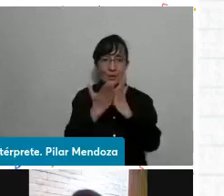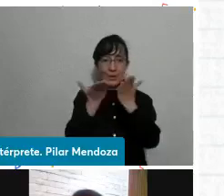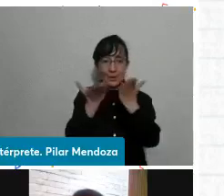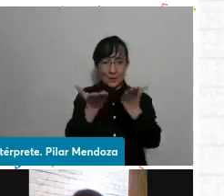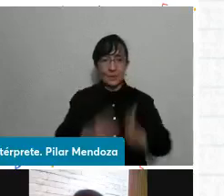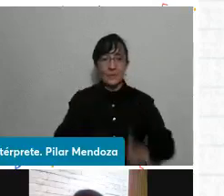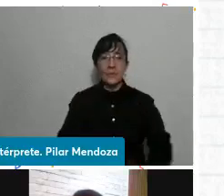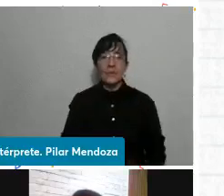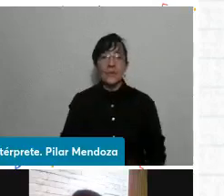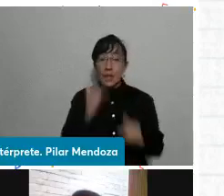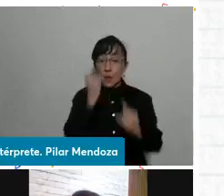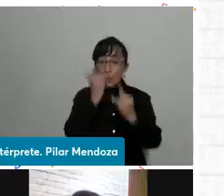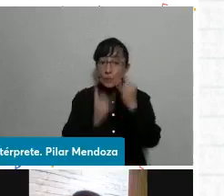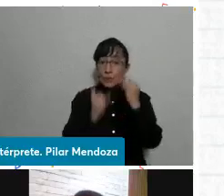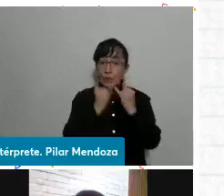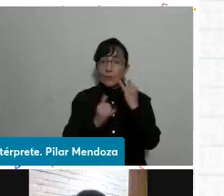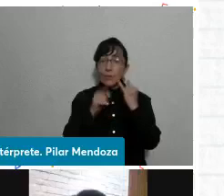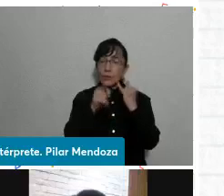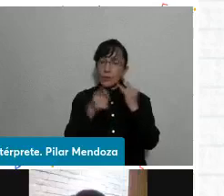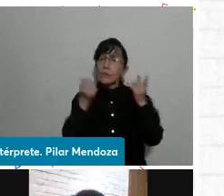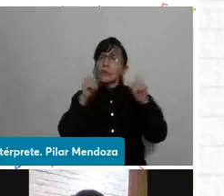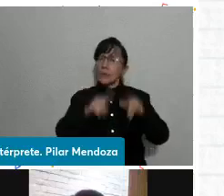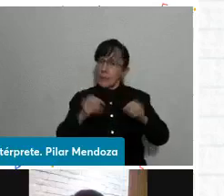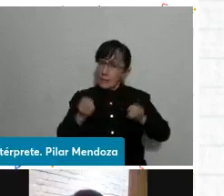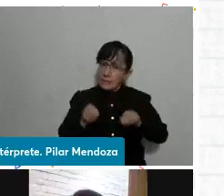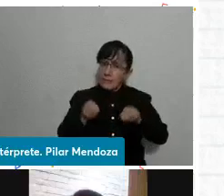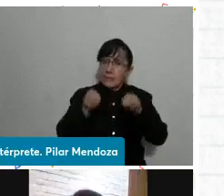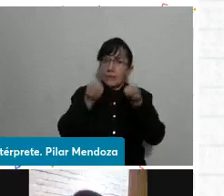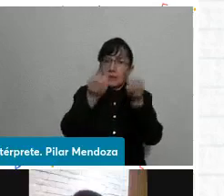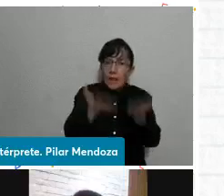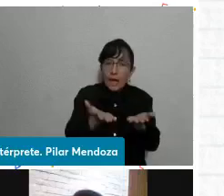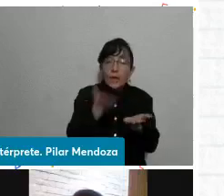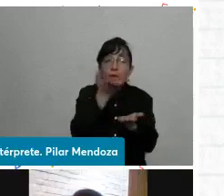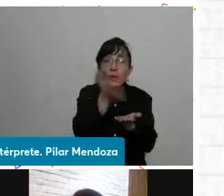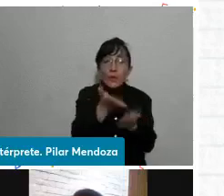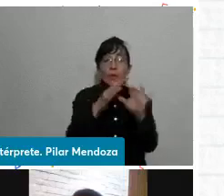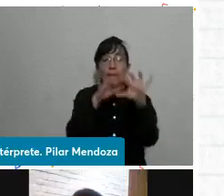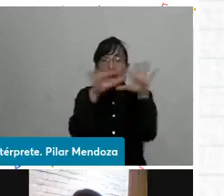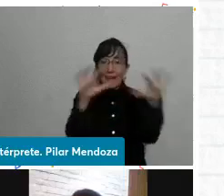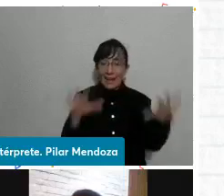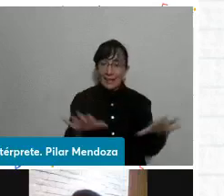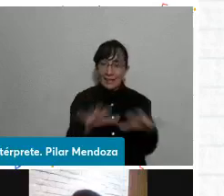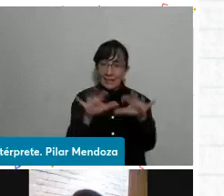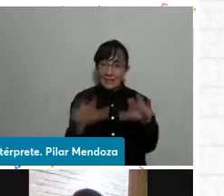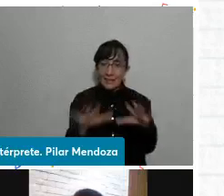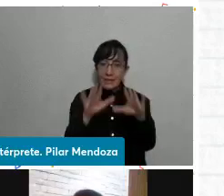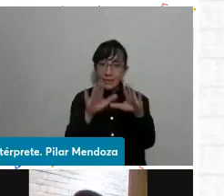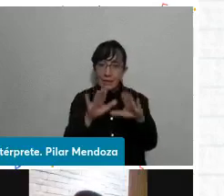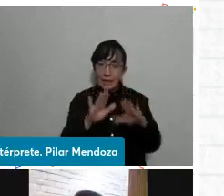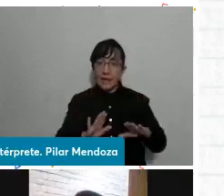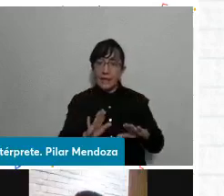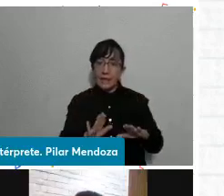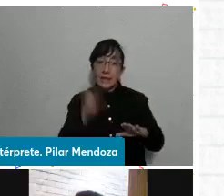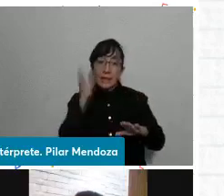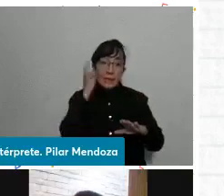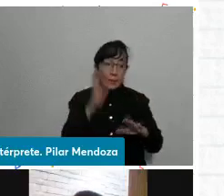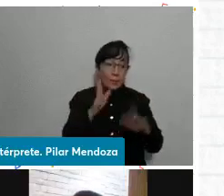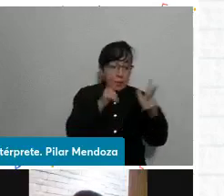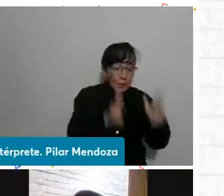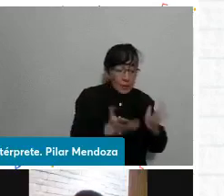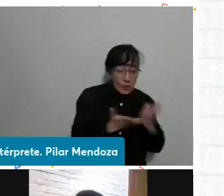vemos cómo se aporta este tipo de actividades no solo a los estudiantes